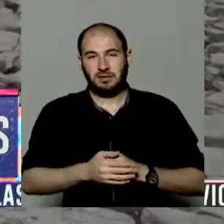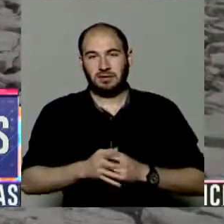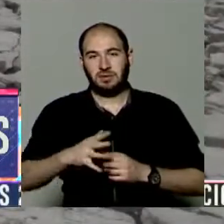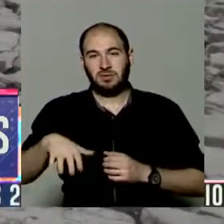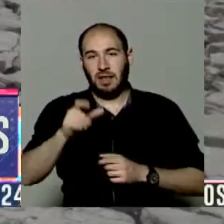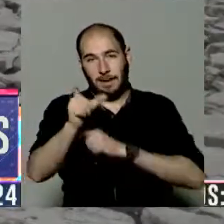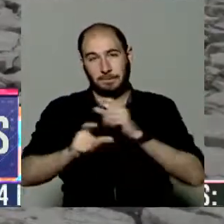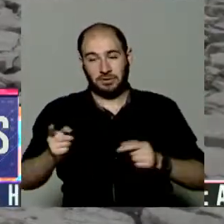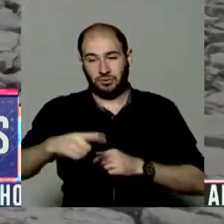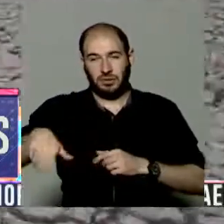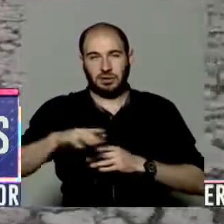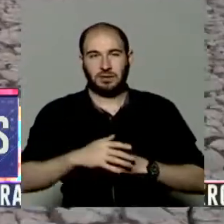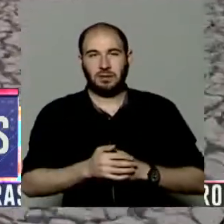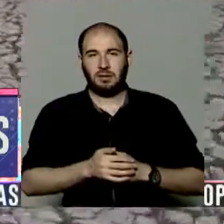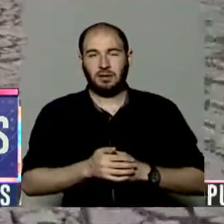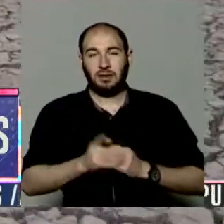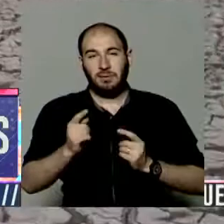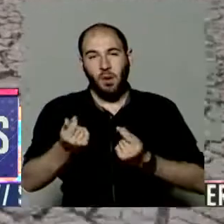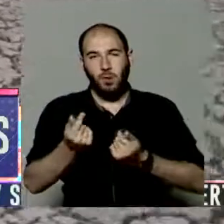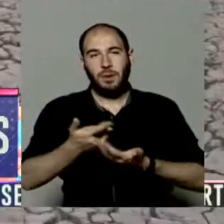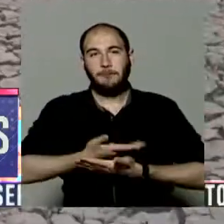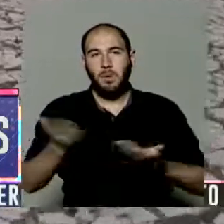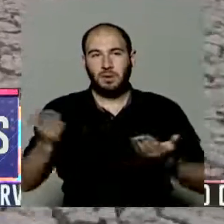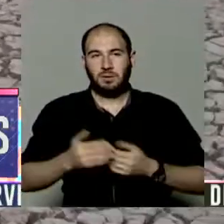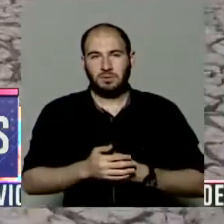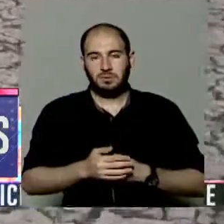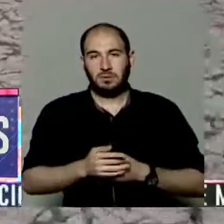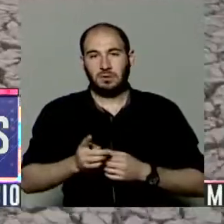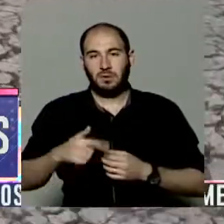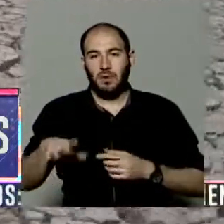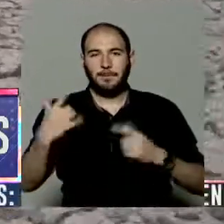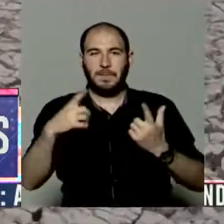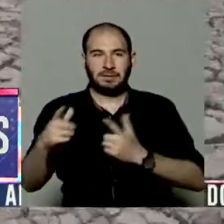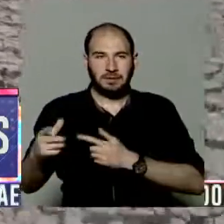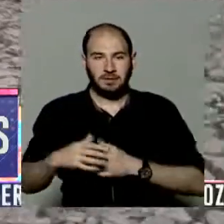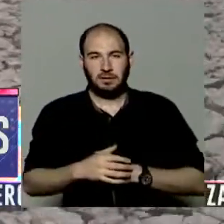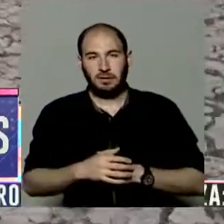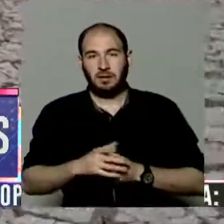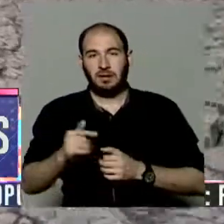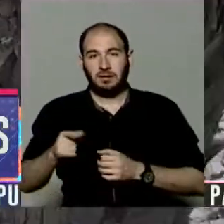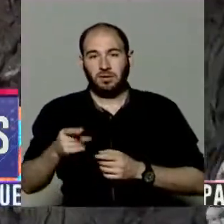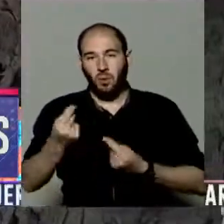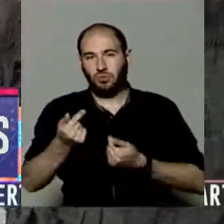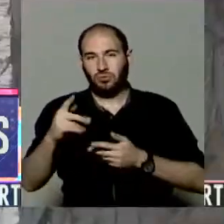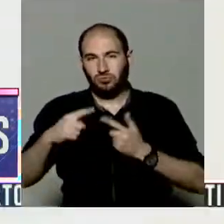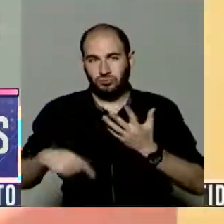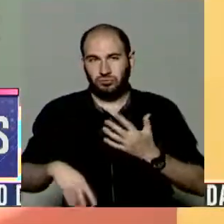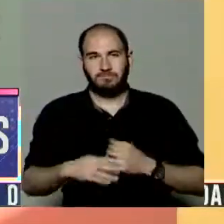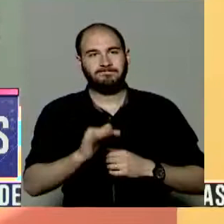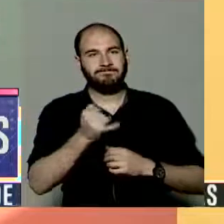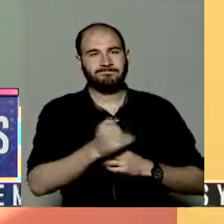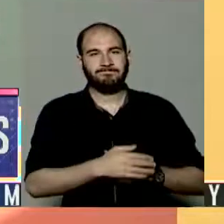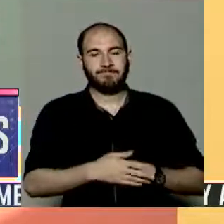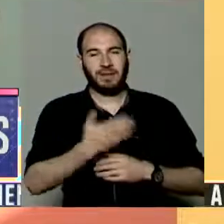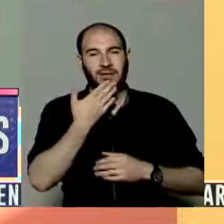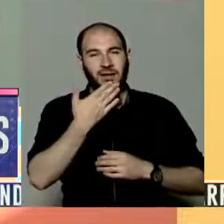humano, el uso público, la parte recreacional, absolutamente todos los usos. Tal cual. Bueno,